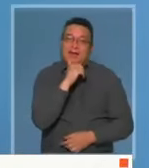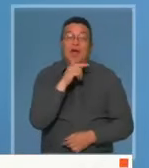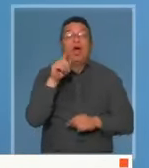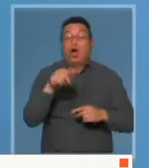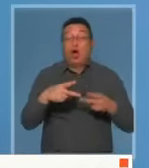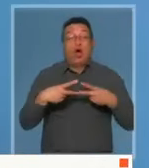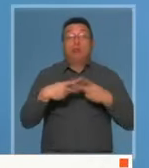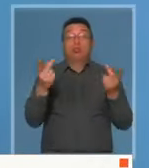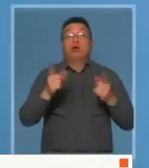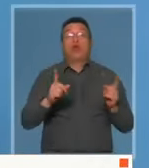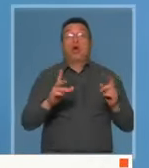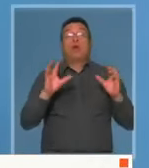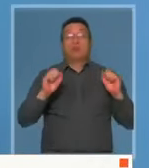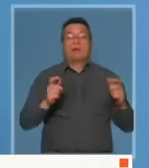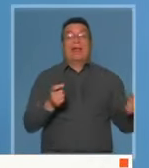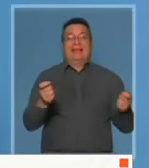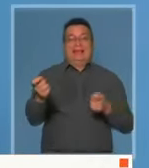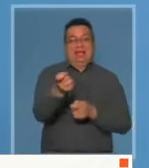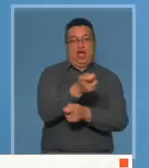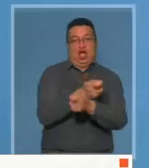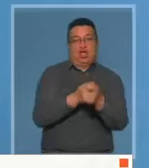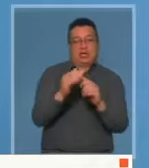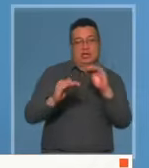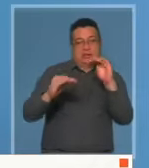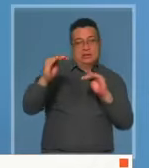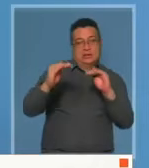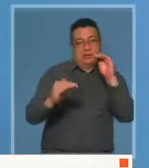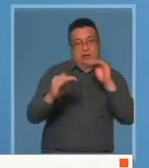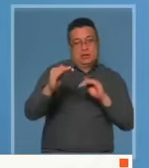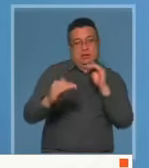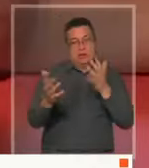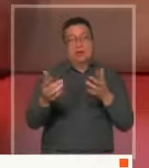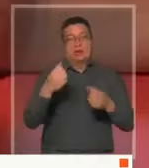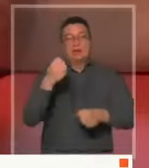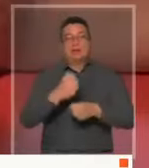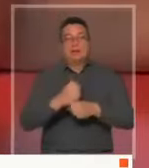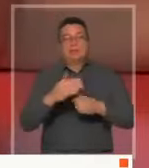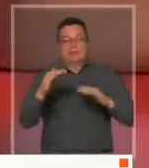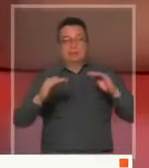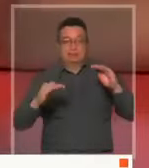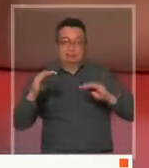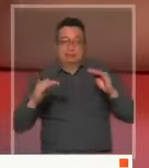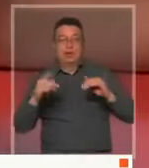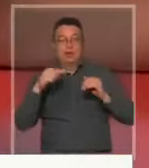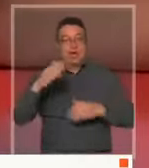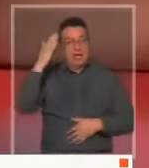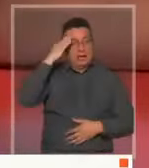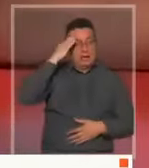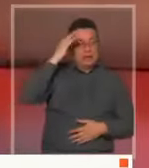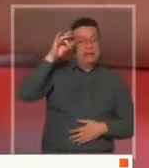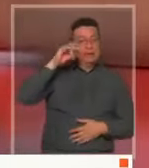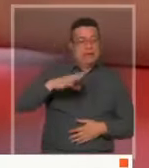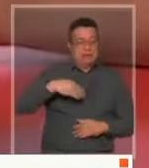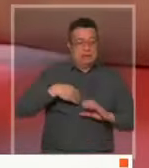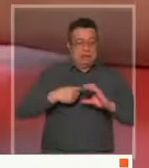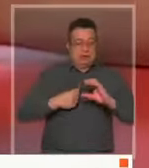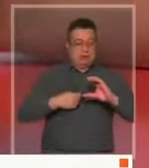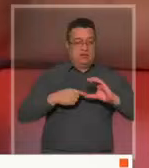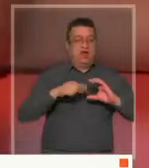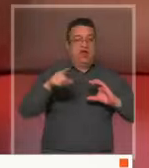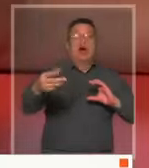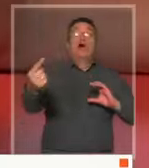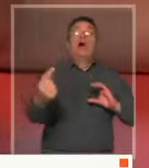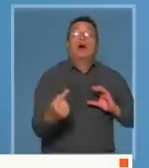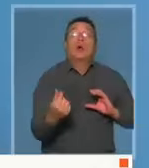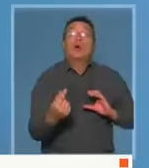publican netamente para poder negociar. Hoy día para poder negociar y trabajar sobre esta banda. Ellos en su cabeza saben la banda que trabajan. Y otras empresas